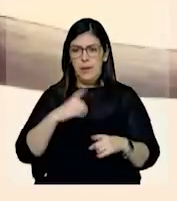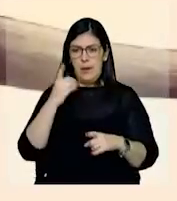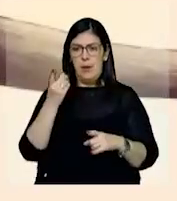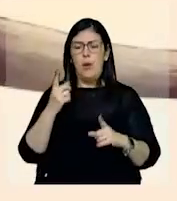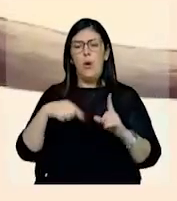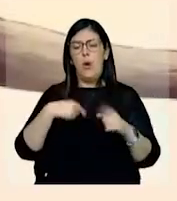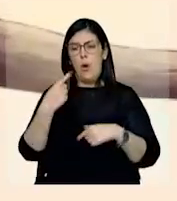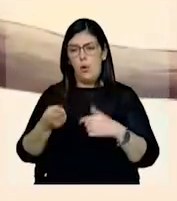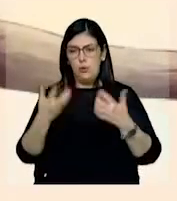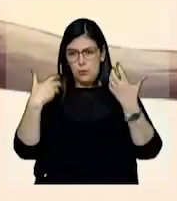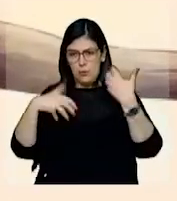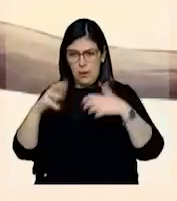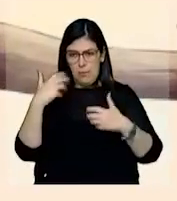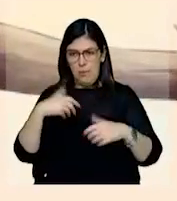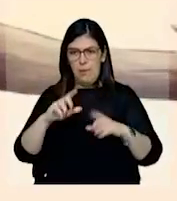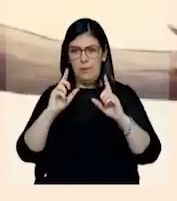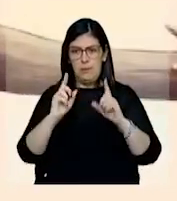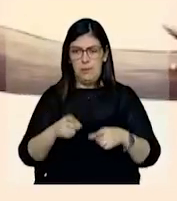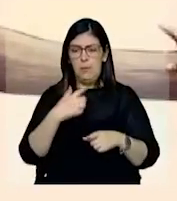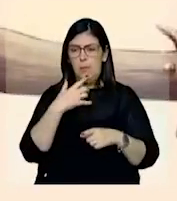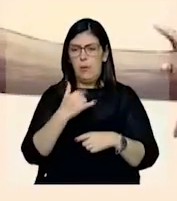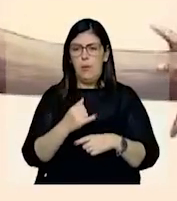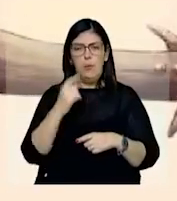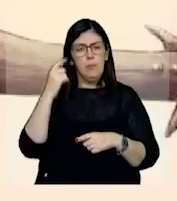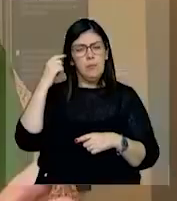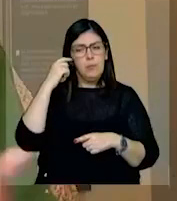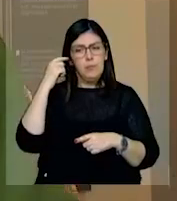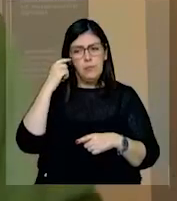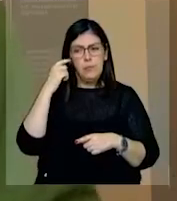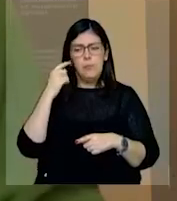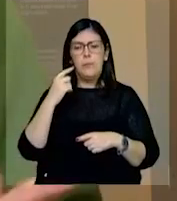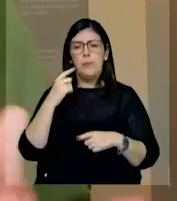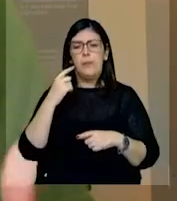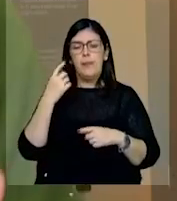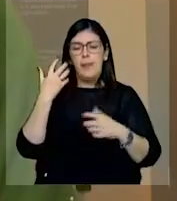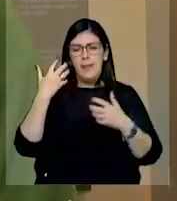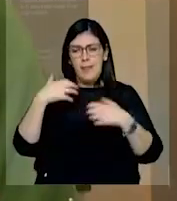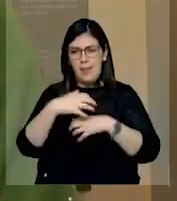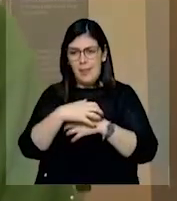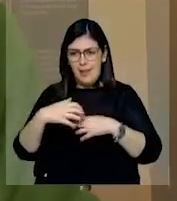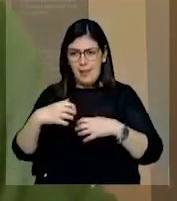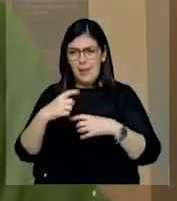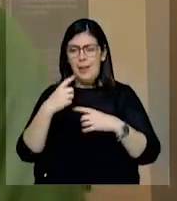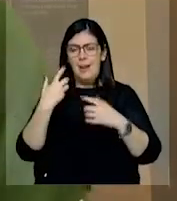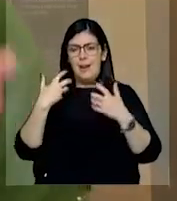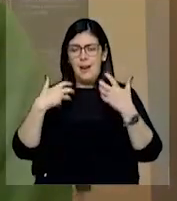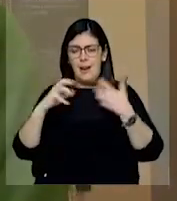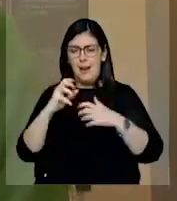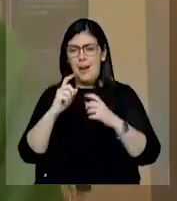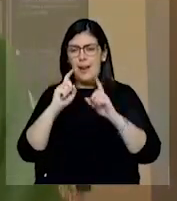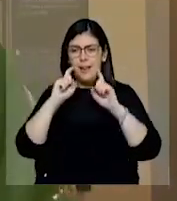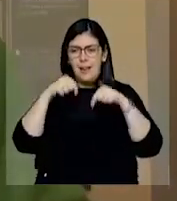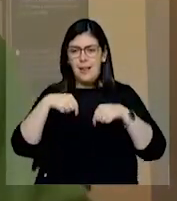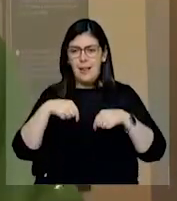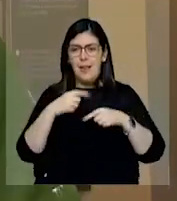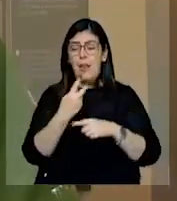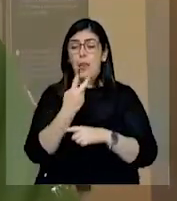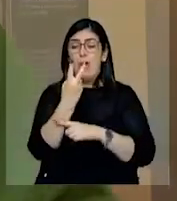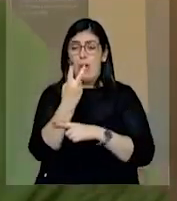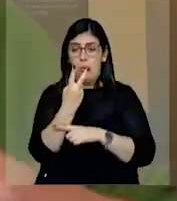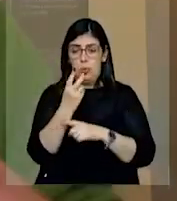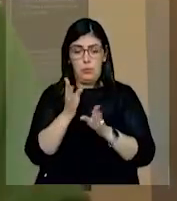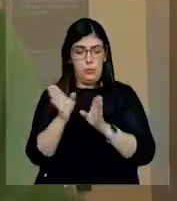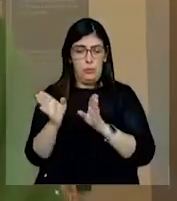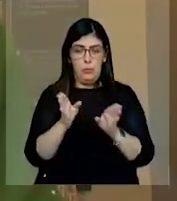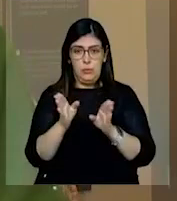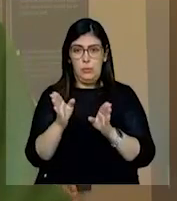otros animales. Por ejemplo, cuando uno piensa en tigres dientes de sable, no solo que en Uruguay había, sino que teníamos dos especies. Y